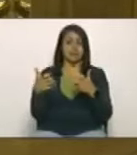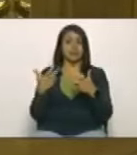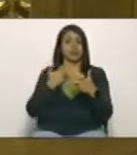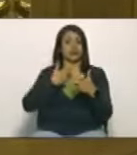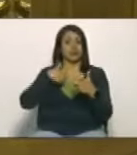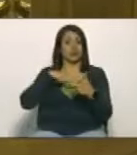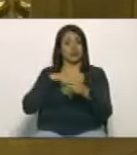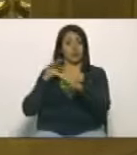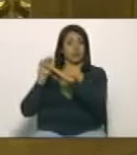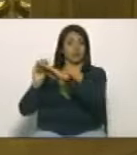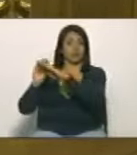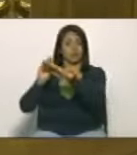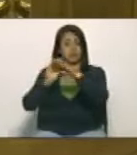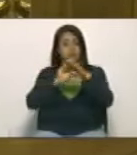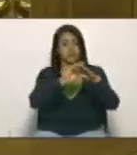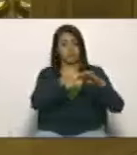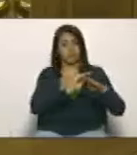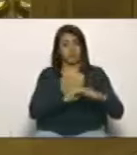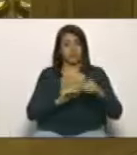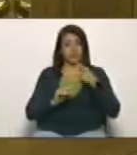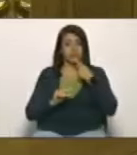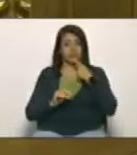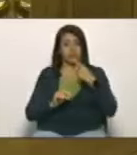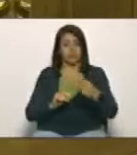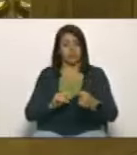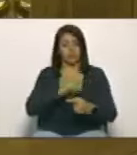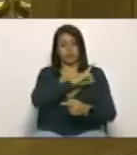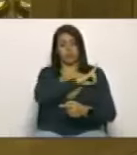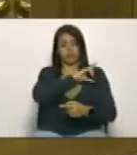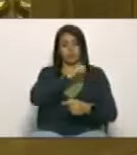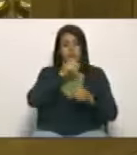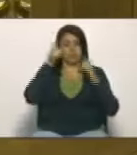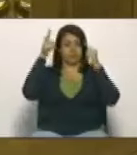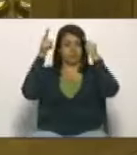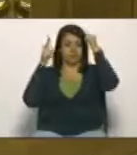la alarma. Bien nos decía el comandante